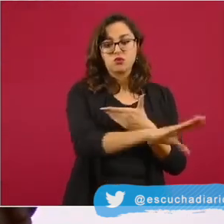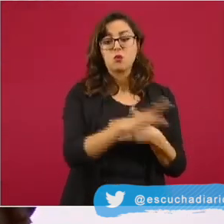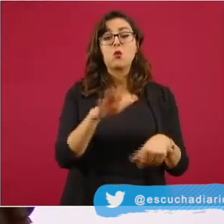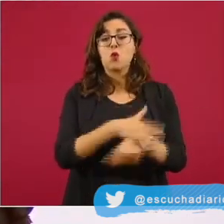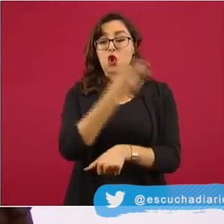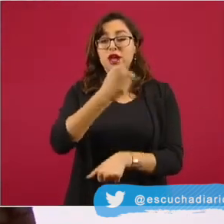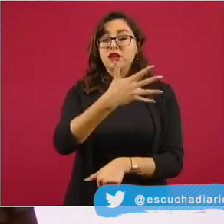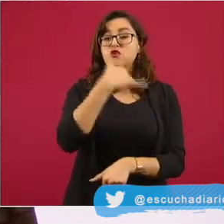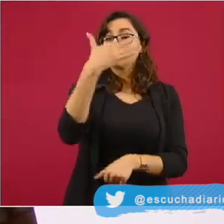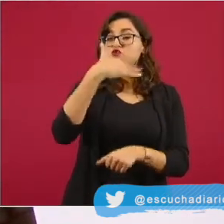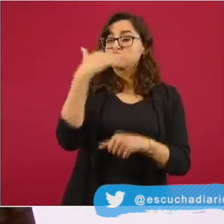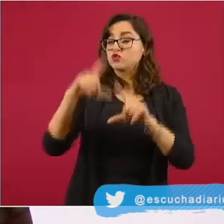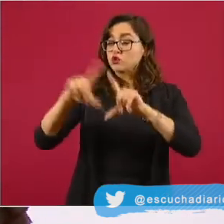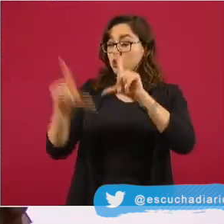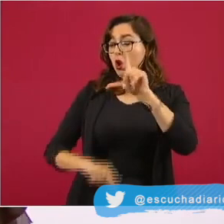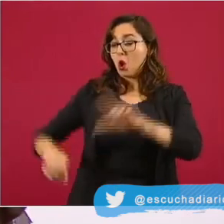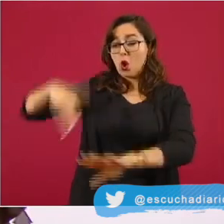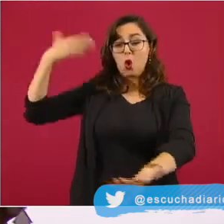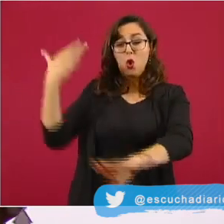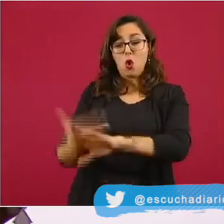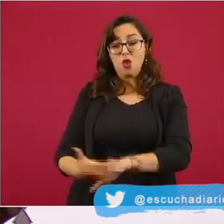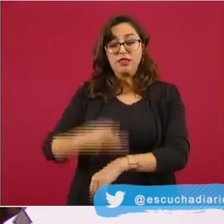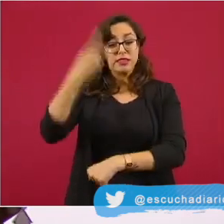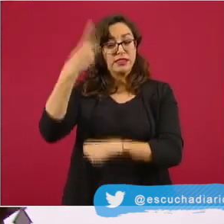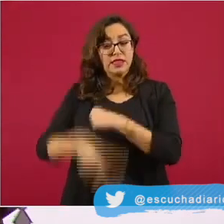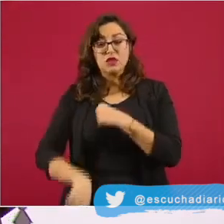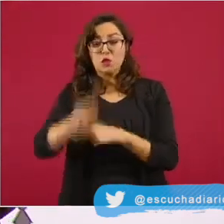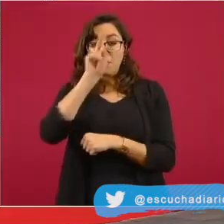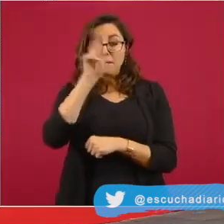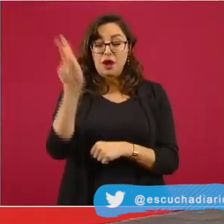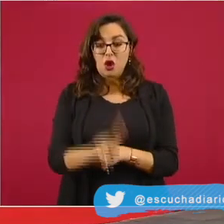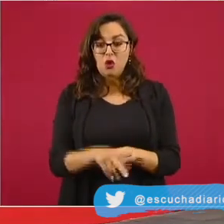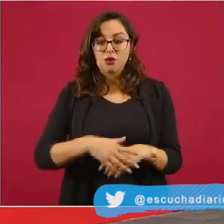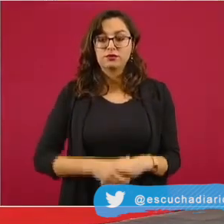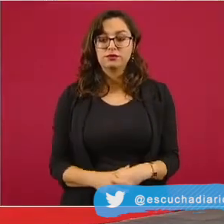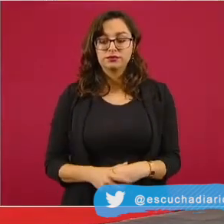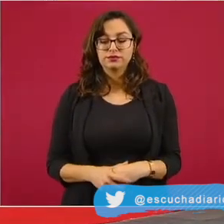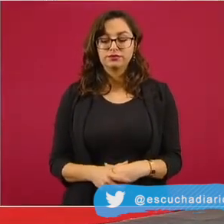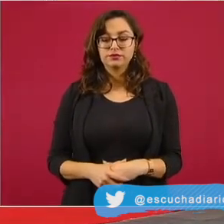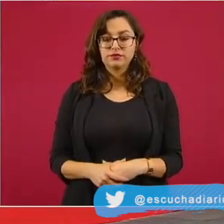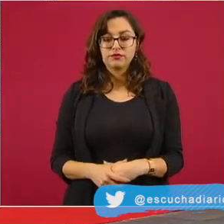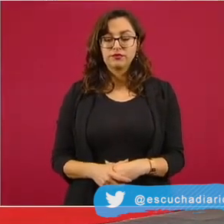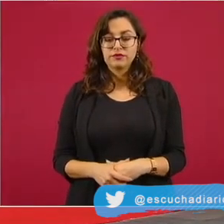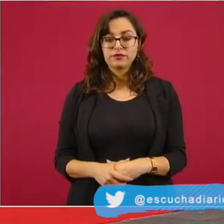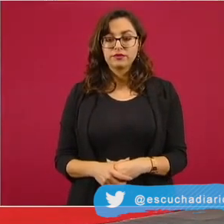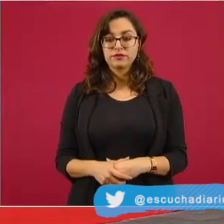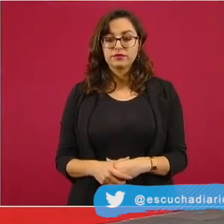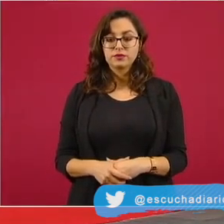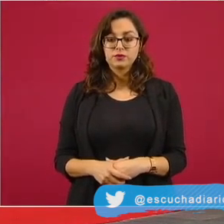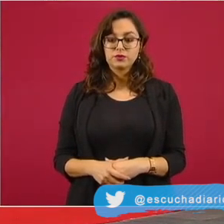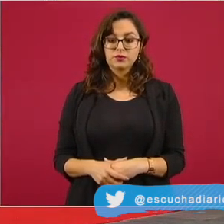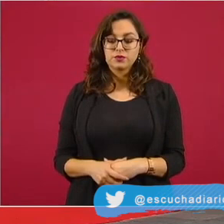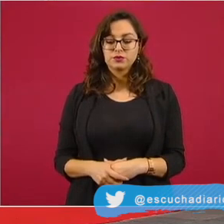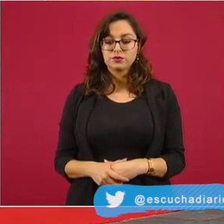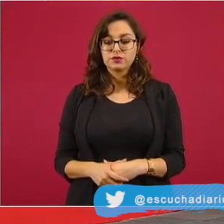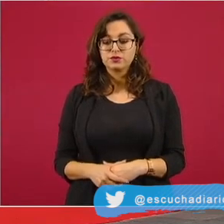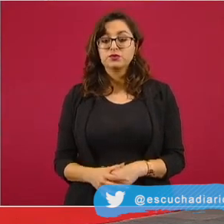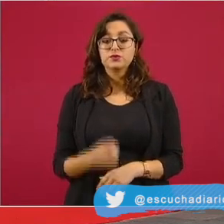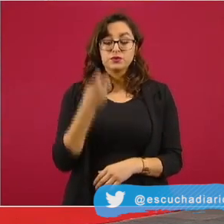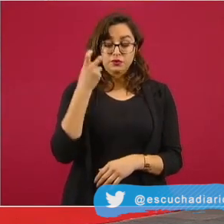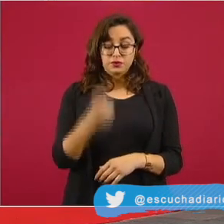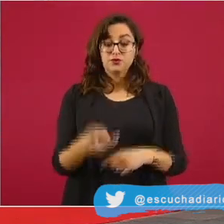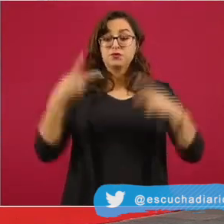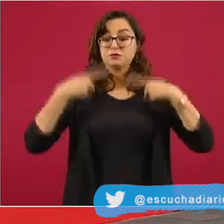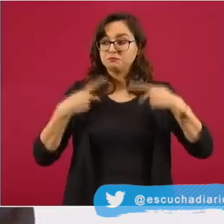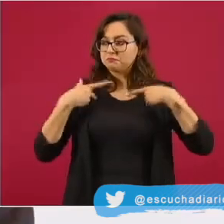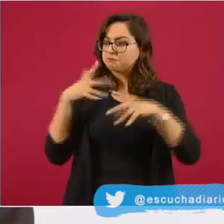causado a México y a su pueblo. Esto lo ha sabido el pueblo, lo ha sabido